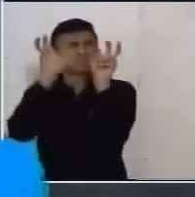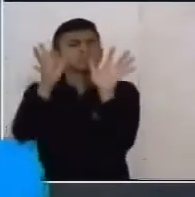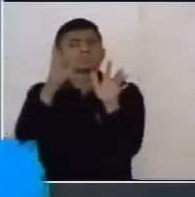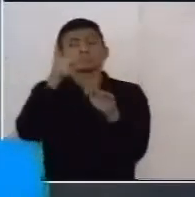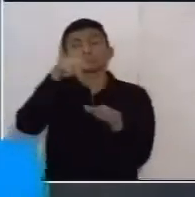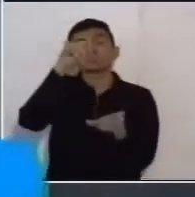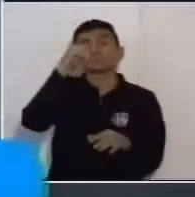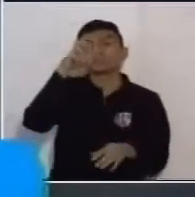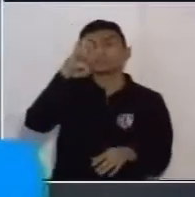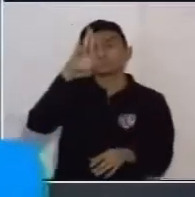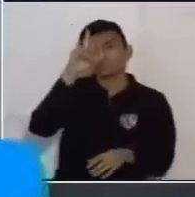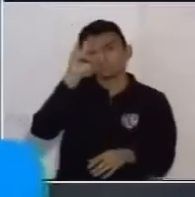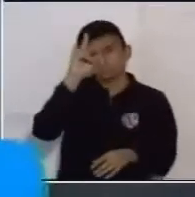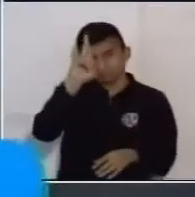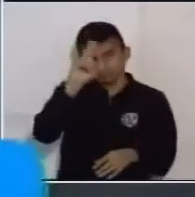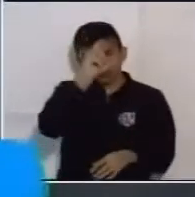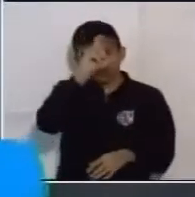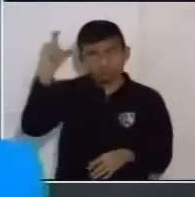numerador.